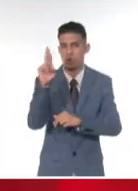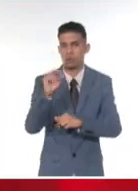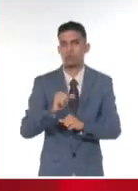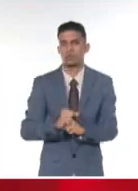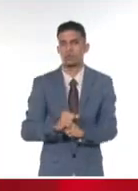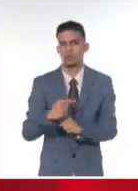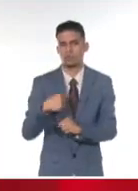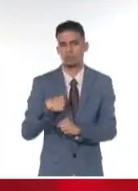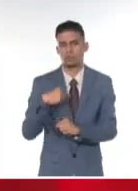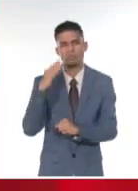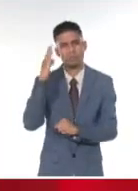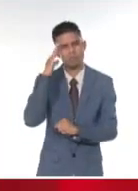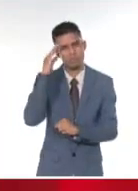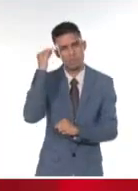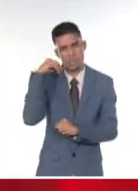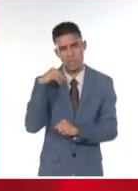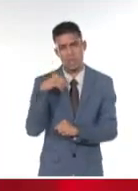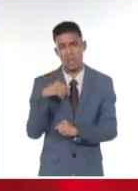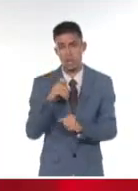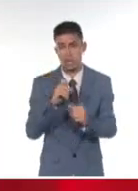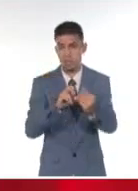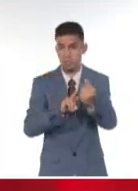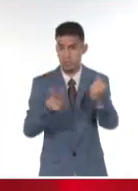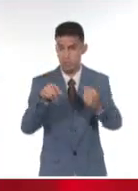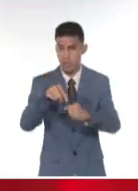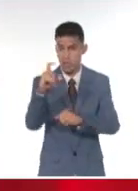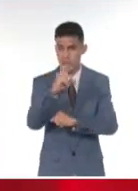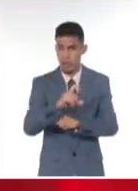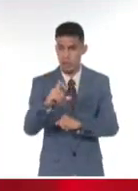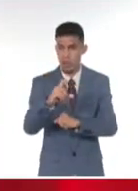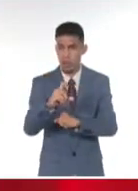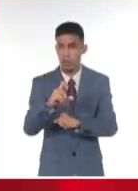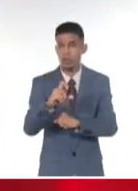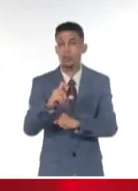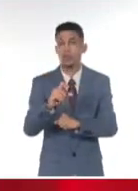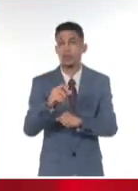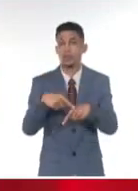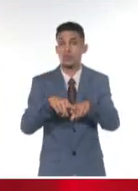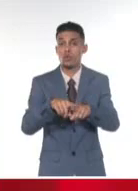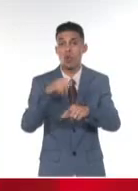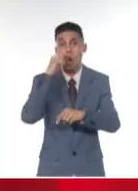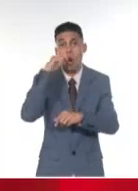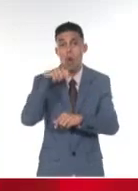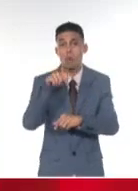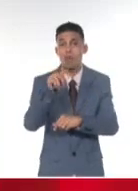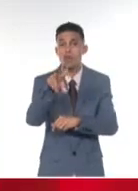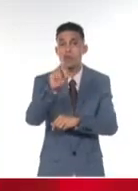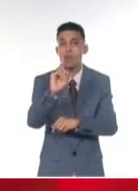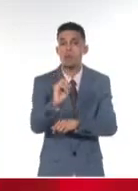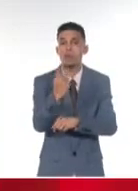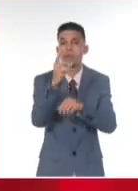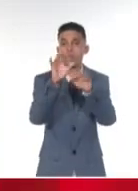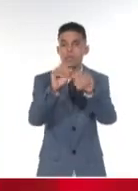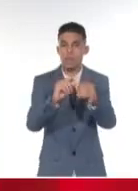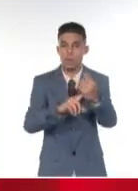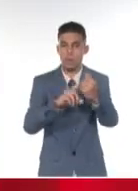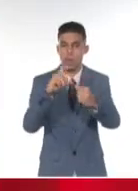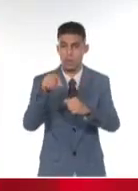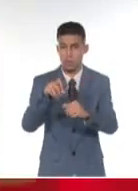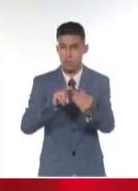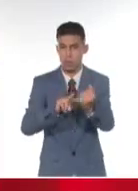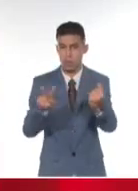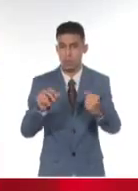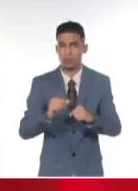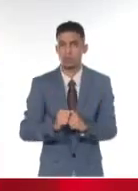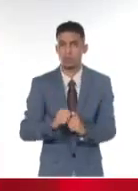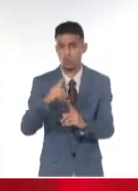estoy claro de que este comité provincial con el compañero wte como nuevo primer Secretario del partido en la provincia que como